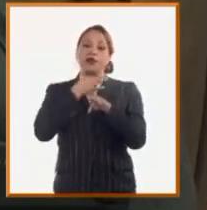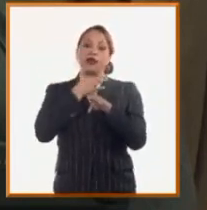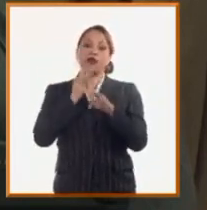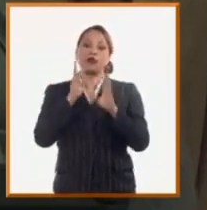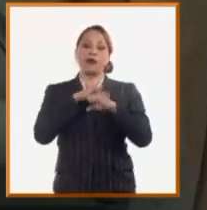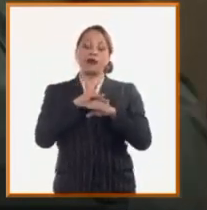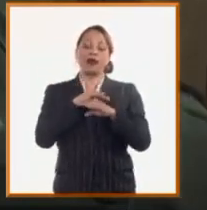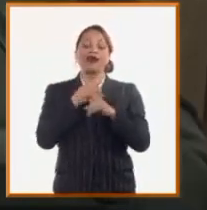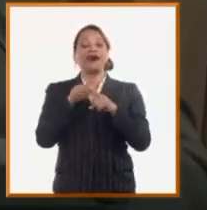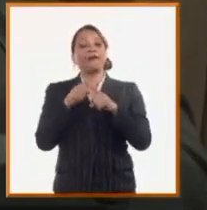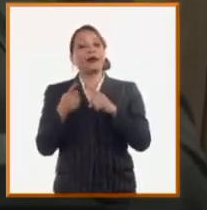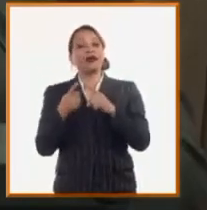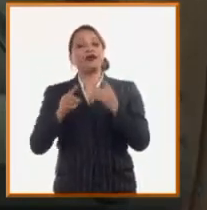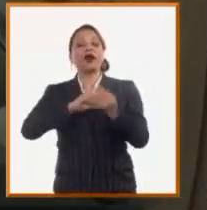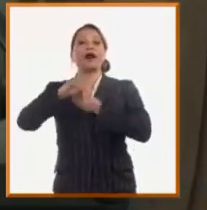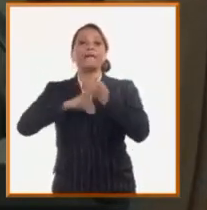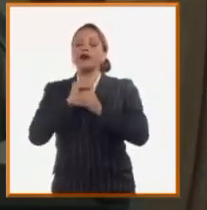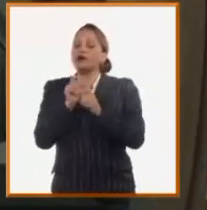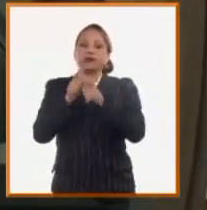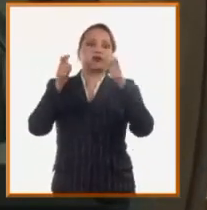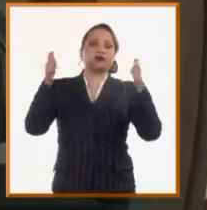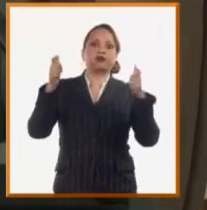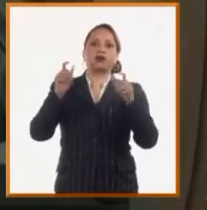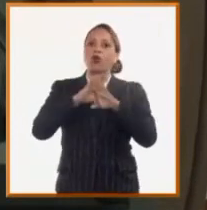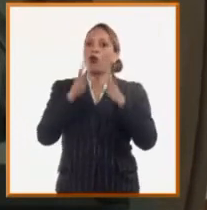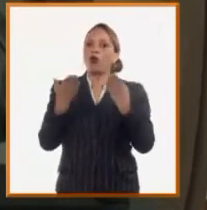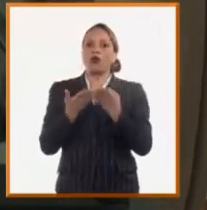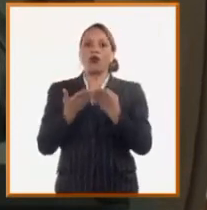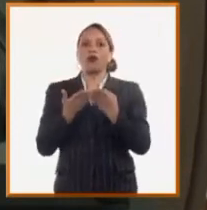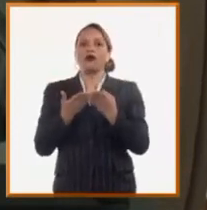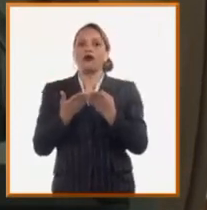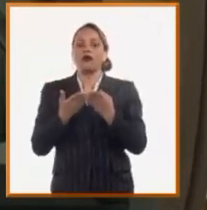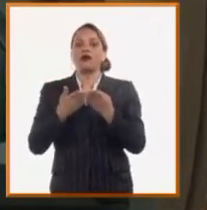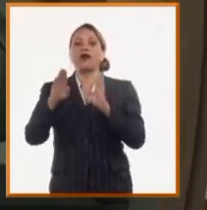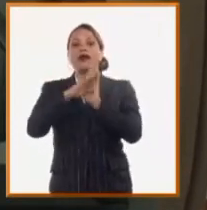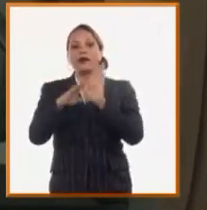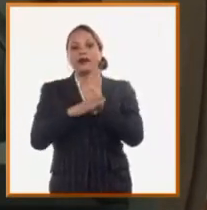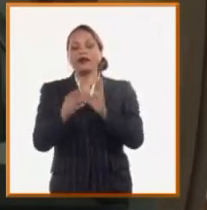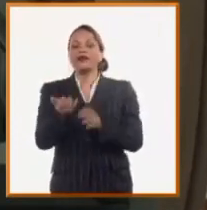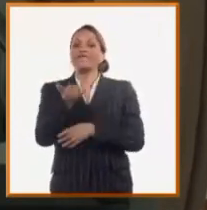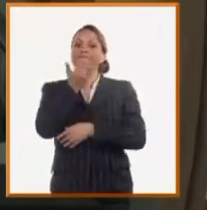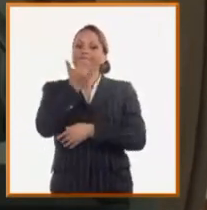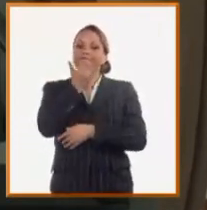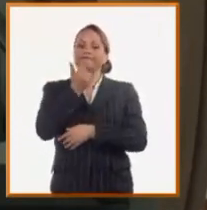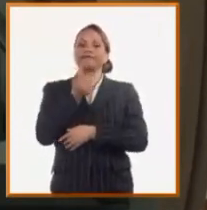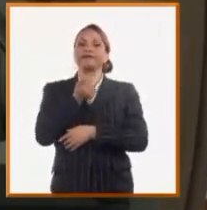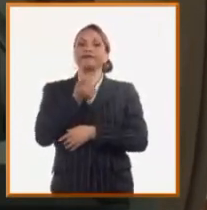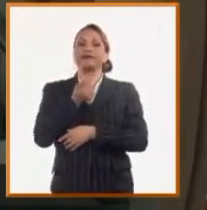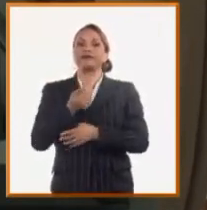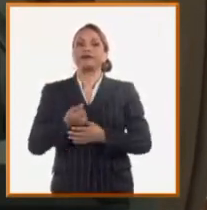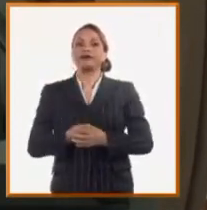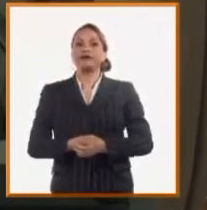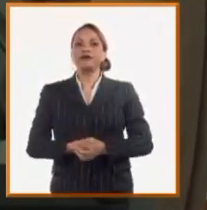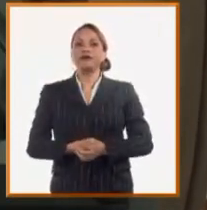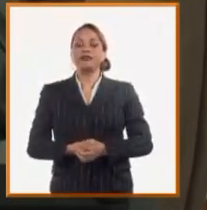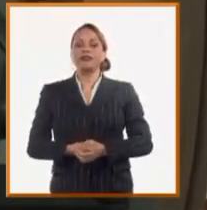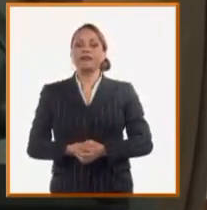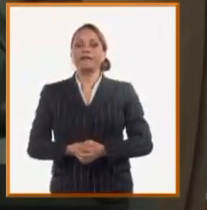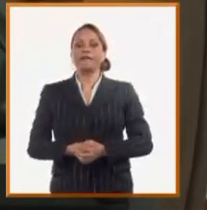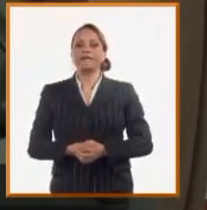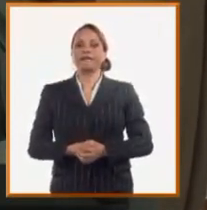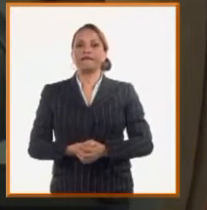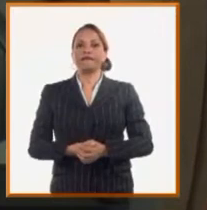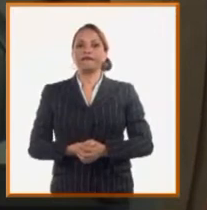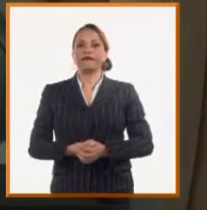Pero eso de pronto se distorsionó rápido. Si no hubiéramos aplicado el ordenamiento, no se hubieran alterado también las relaciones salario-precio y se